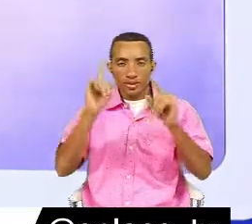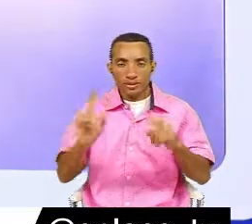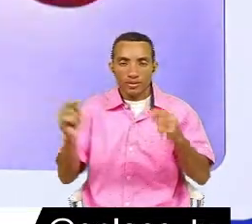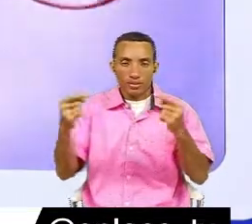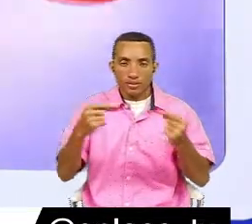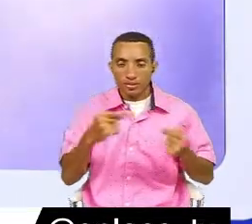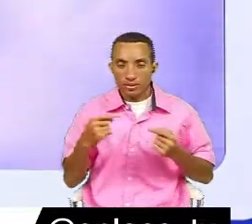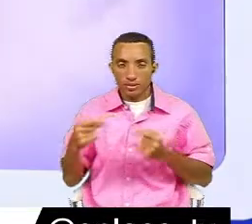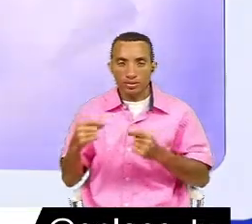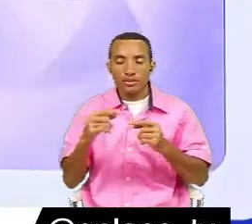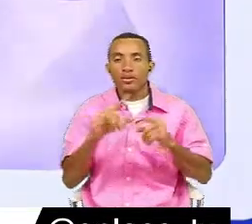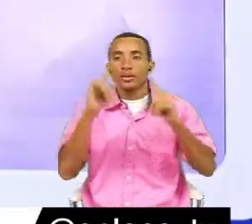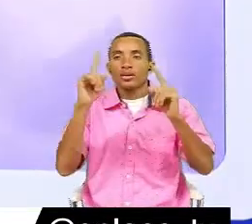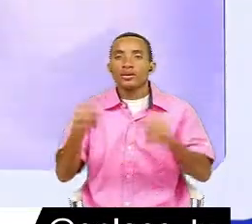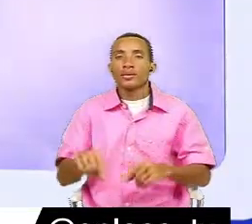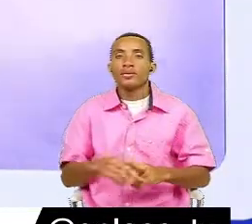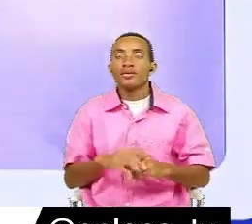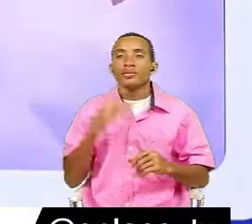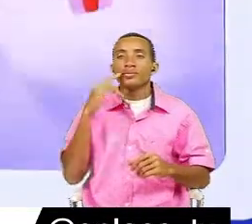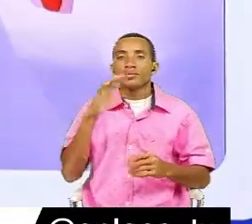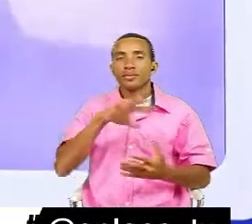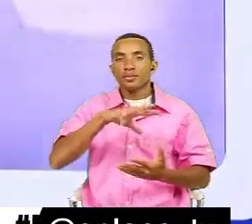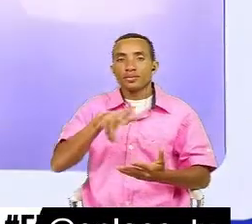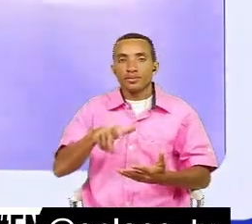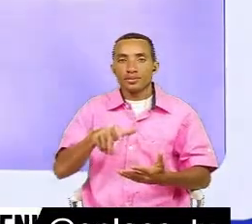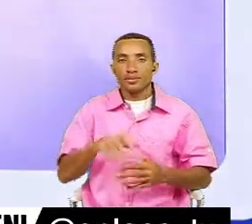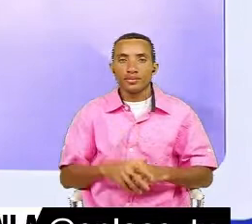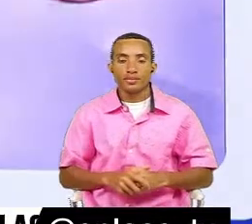algunos invitacionales a nivel departamental.